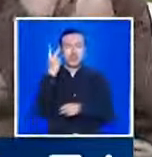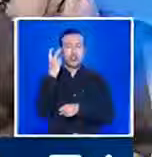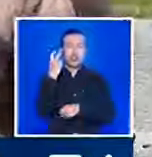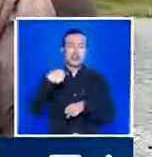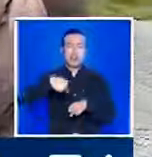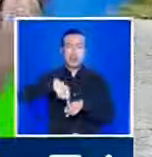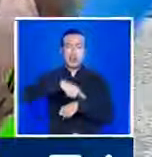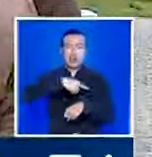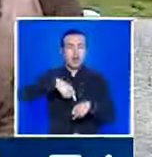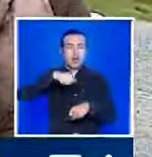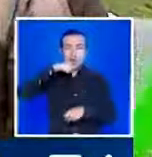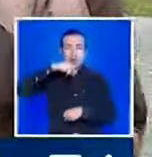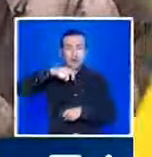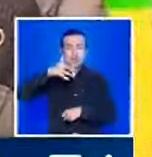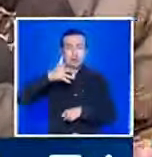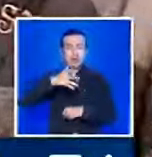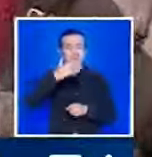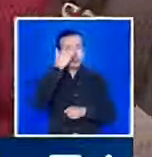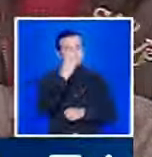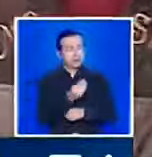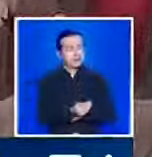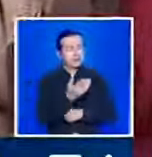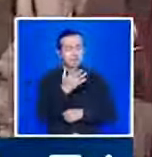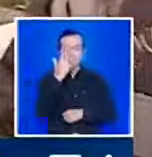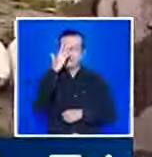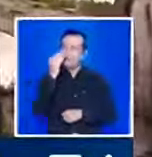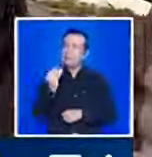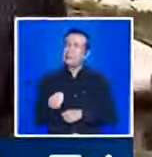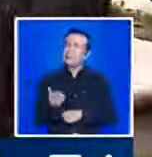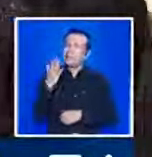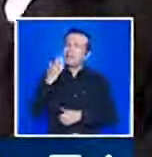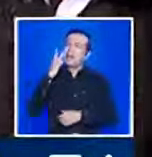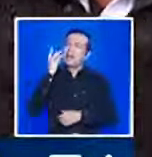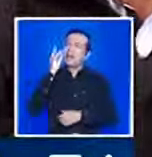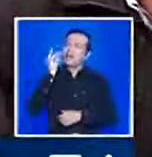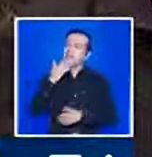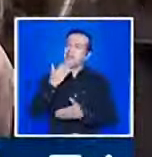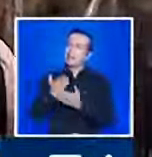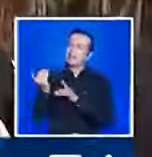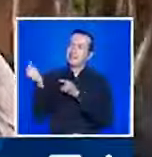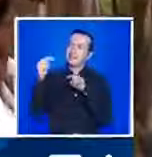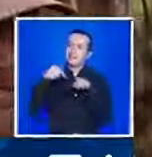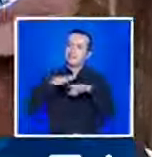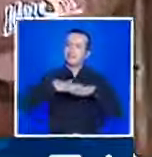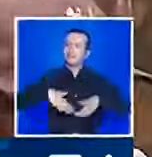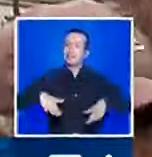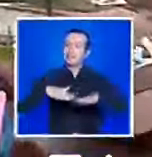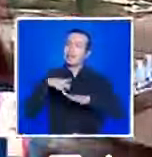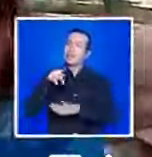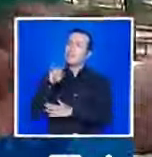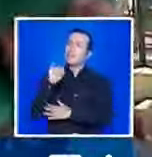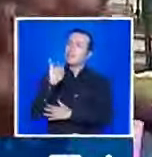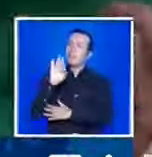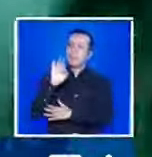continuas sin agua. Buenos días. Buenos días, Alex. Muchas gracias por haber venido acá a Pinta. Sí, realmente aquí